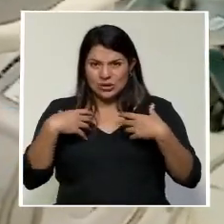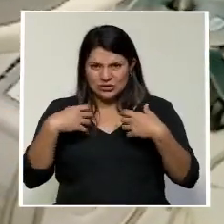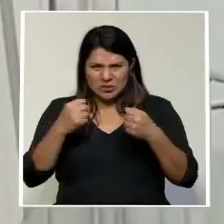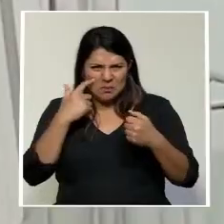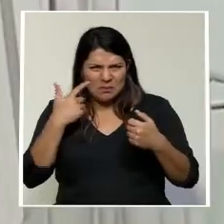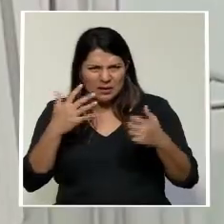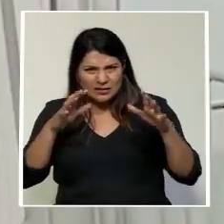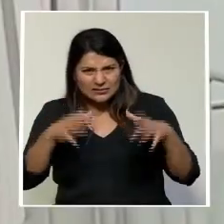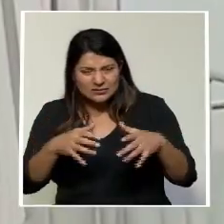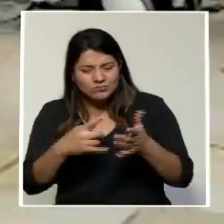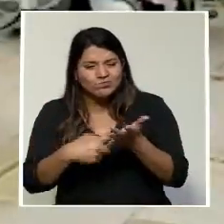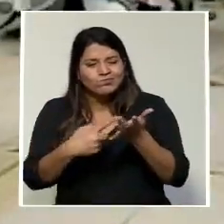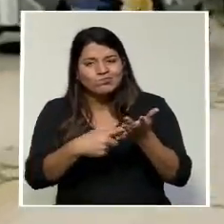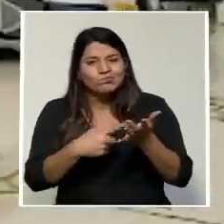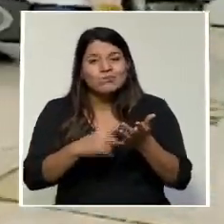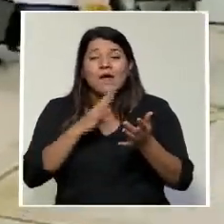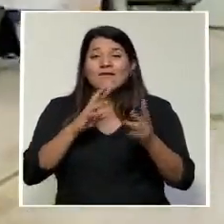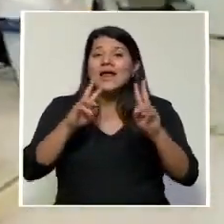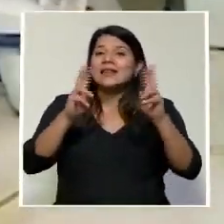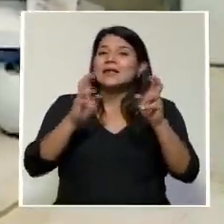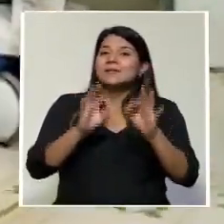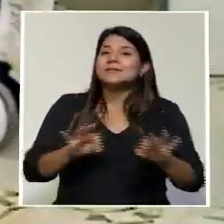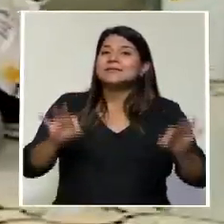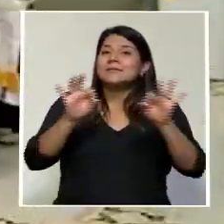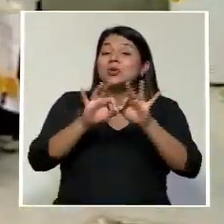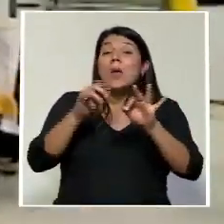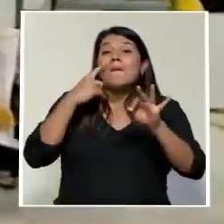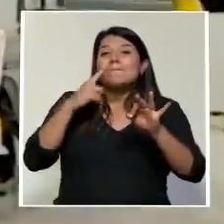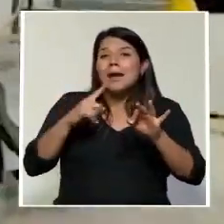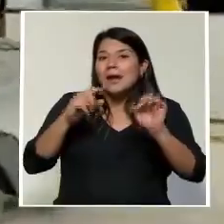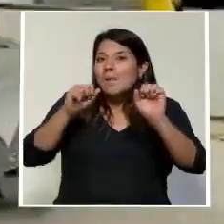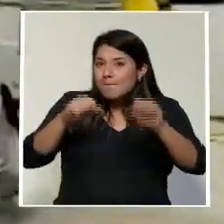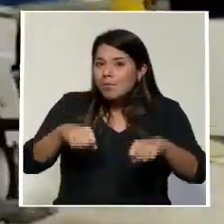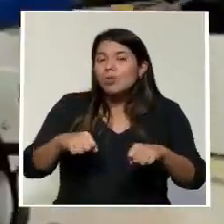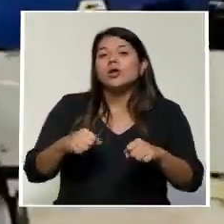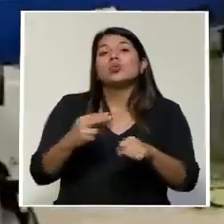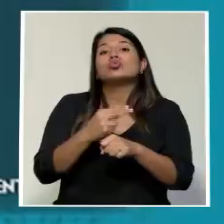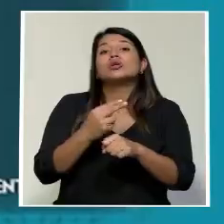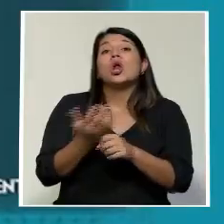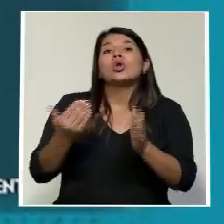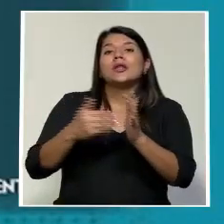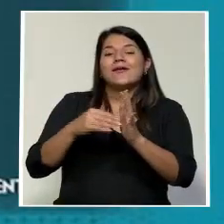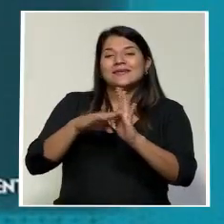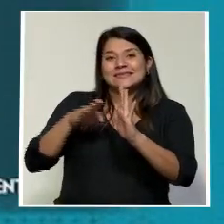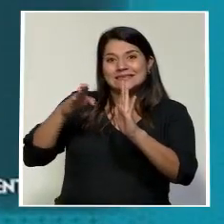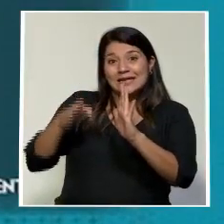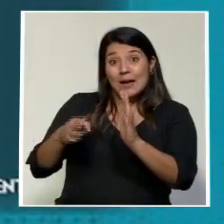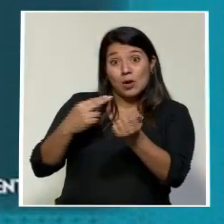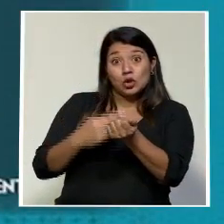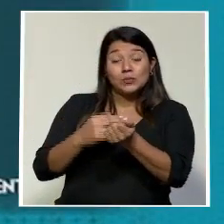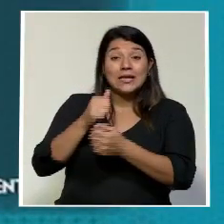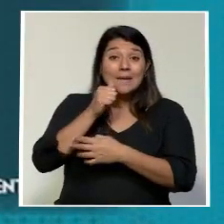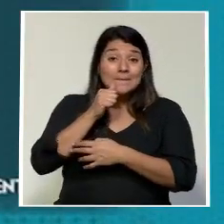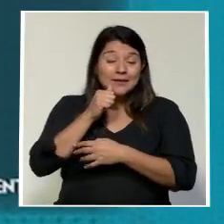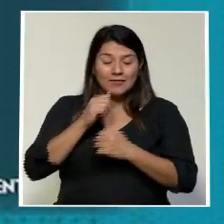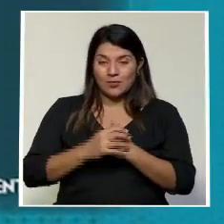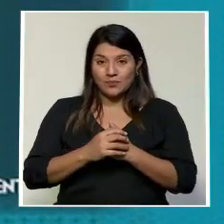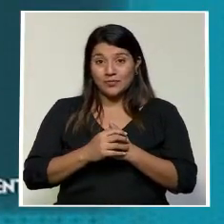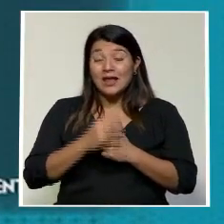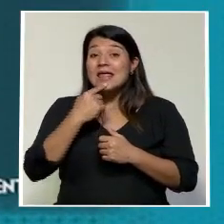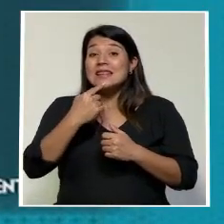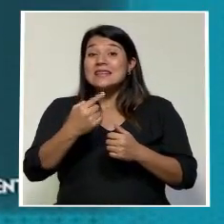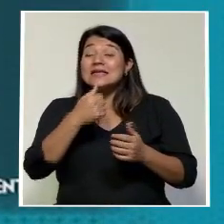de comentar aspectos relevantes para la reactivación de la estrategia del uso de estas camas. Según la nota, los criterios para el traslado